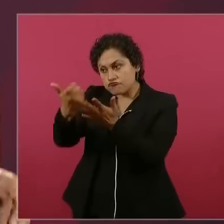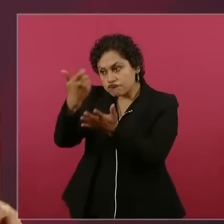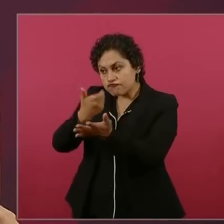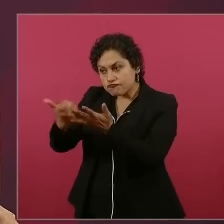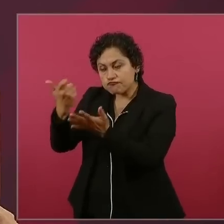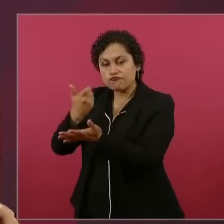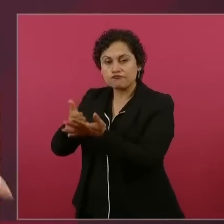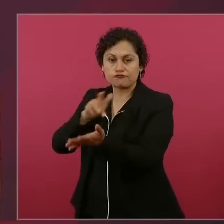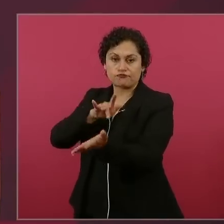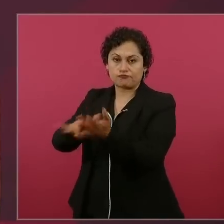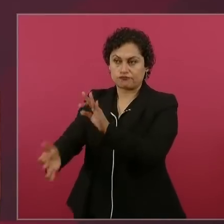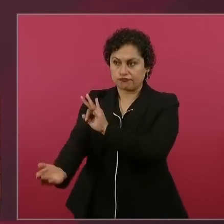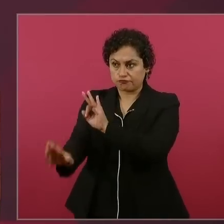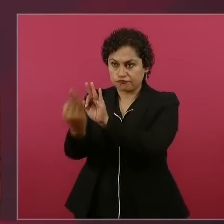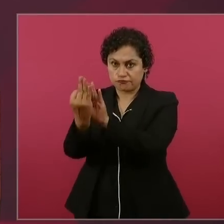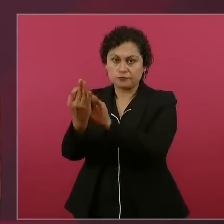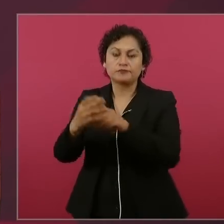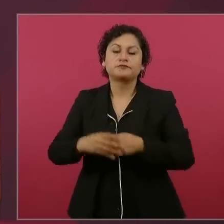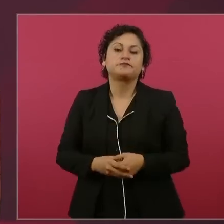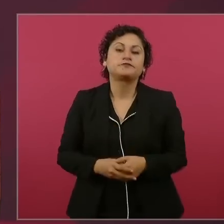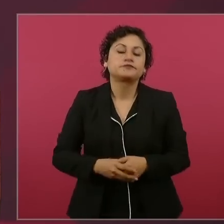estos apoyos, pero